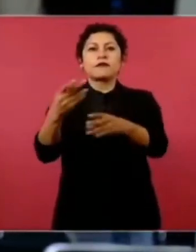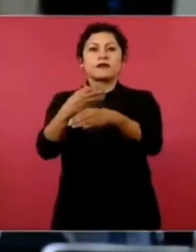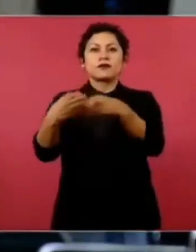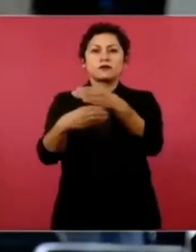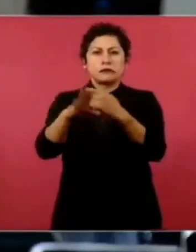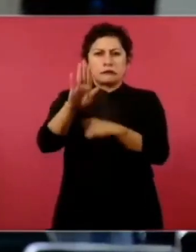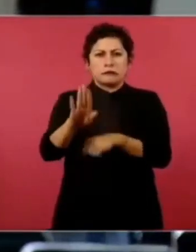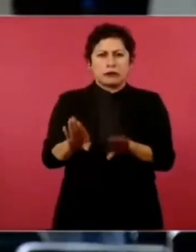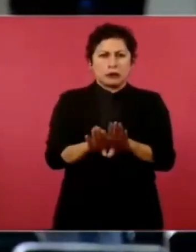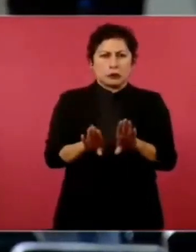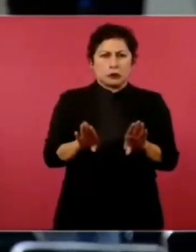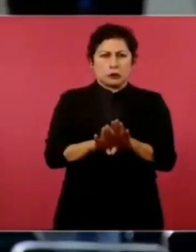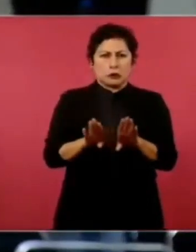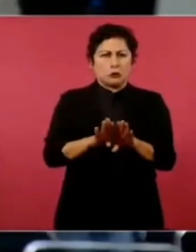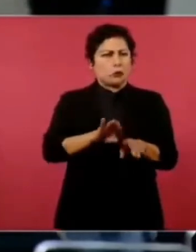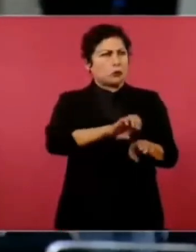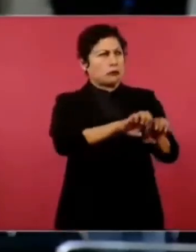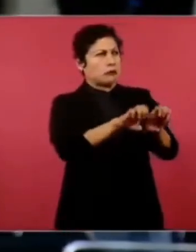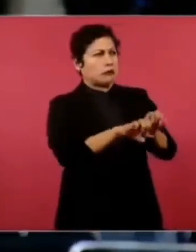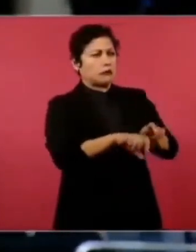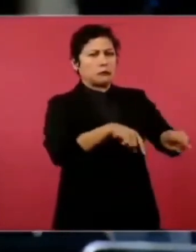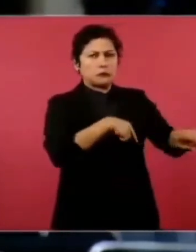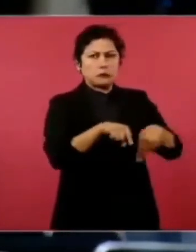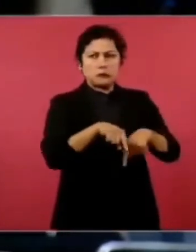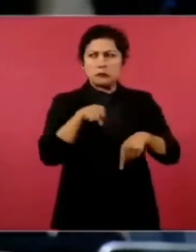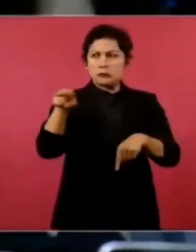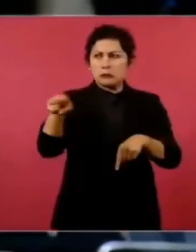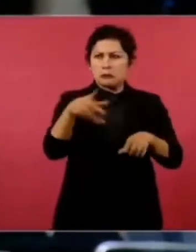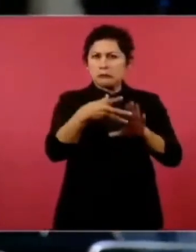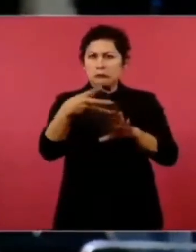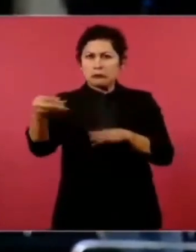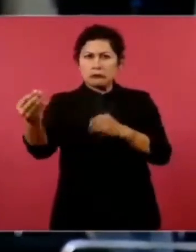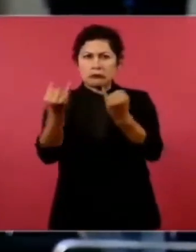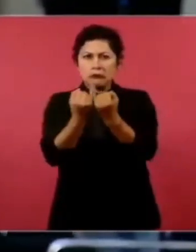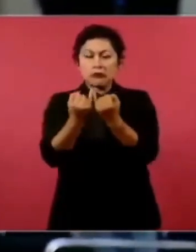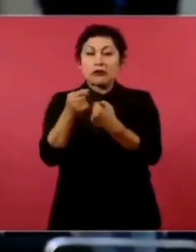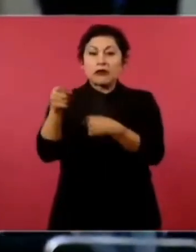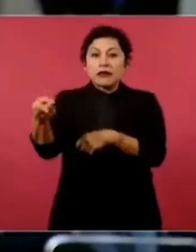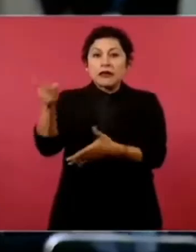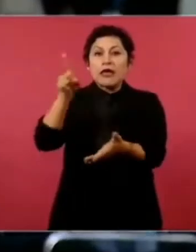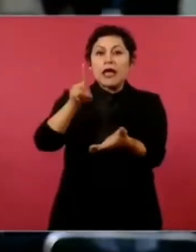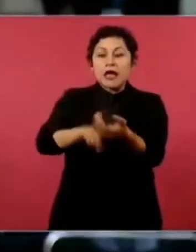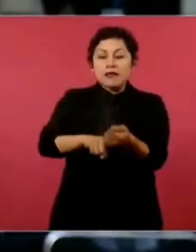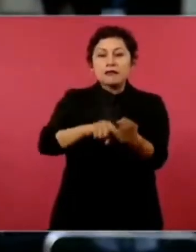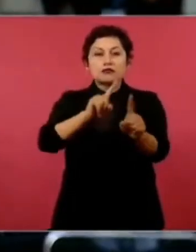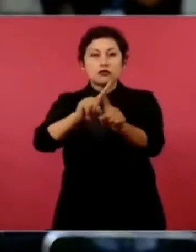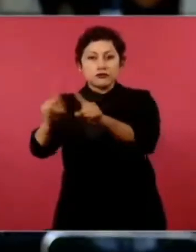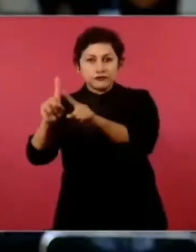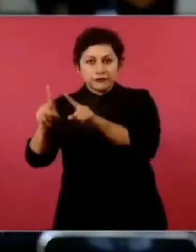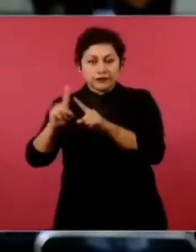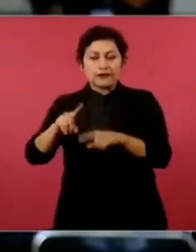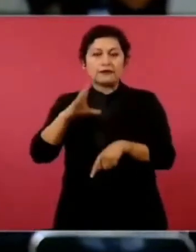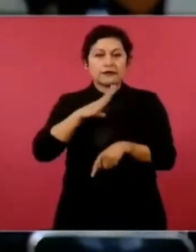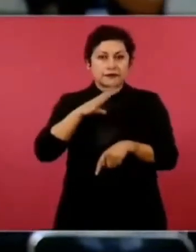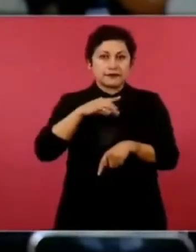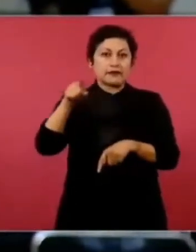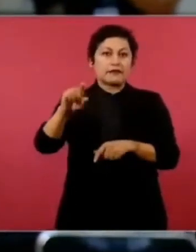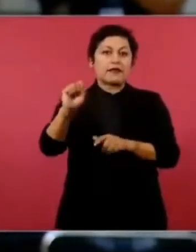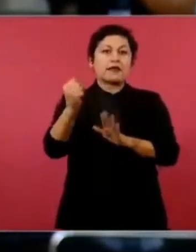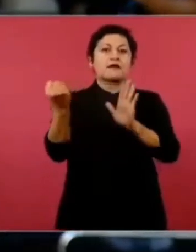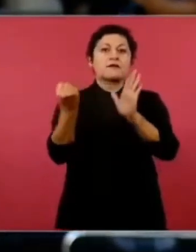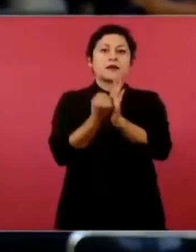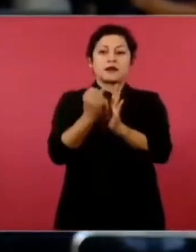Entre los artículos que vende hay plumas, mazos y mascaras de la exclusiva marca Piñada Cobalín que